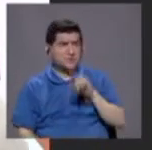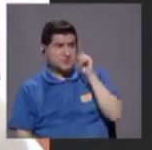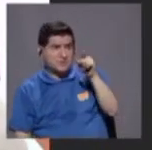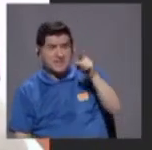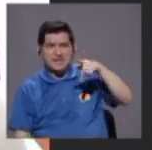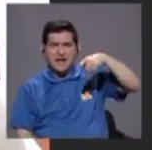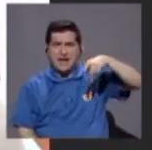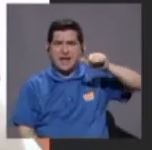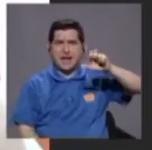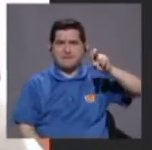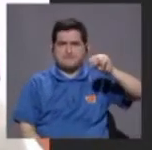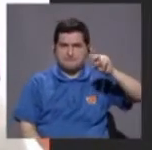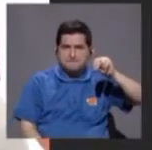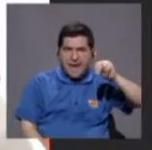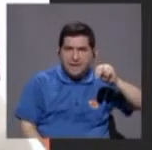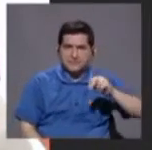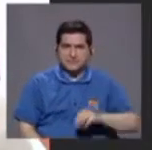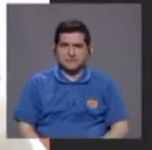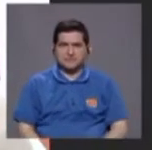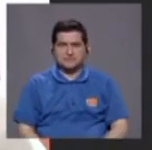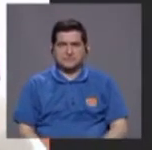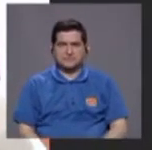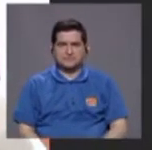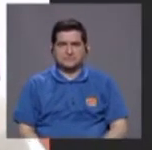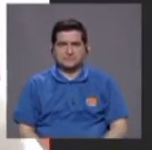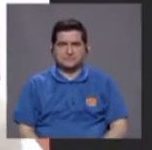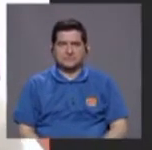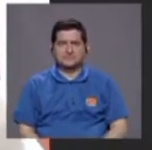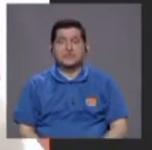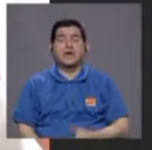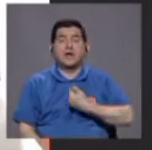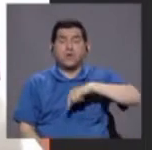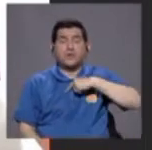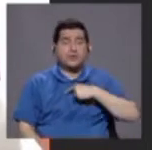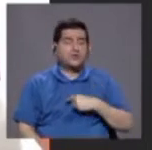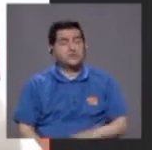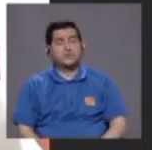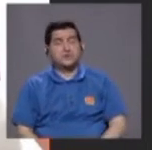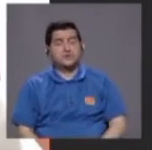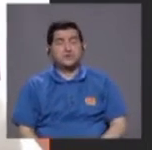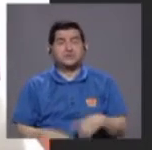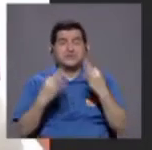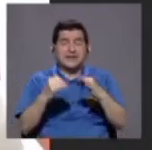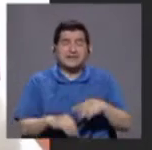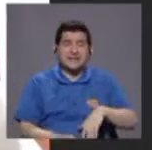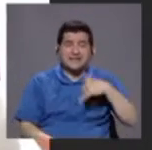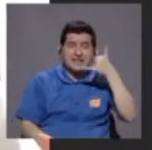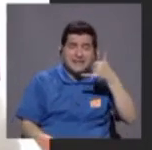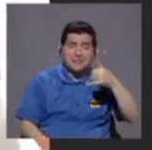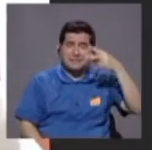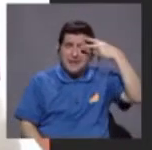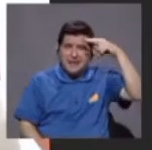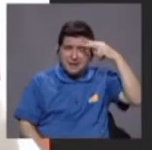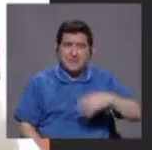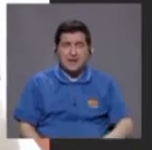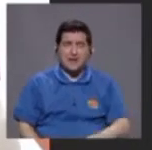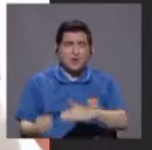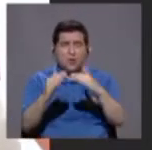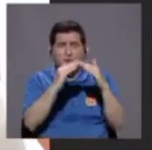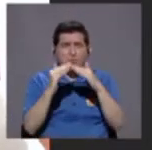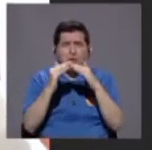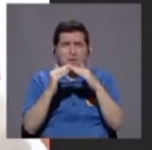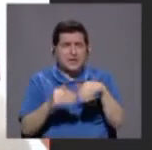Pensilvania, en Filadelfia, cuando hablabas a México, a poblados pequeños, como el mío, como el